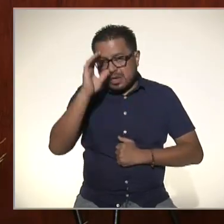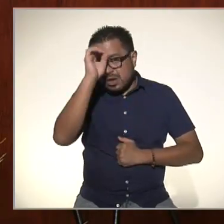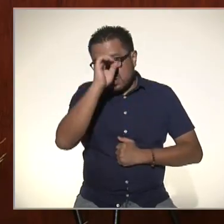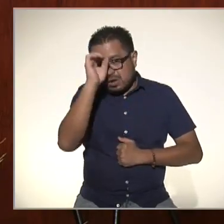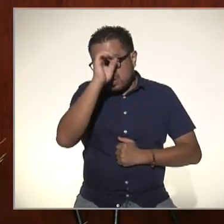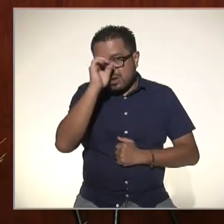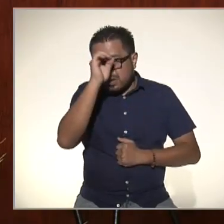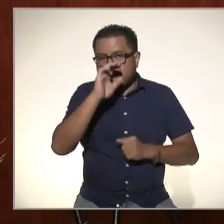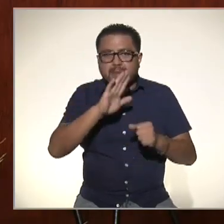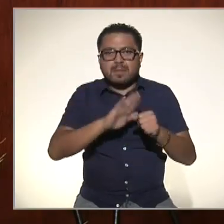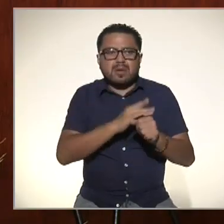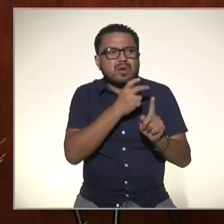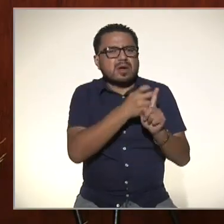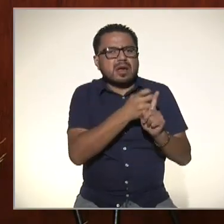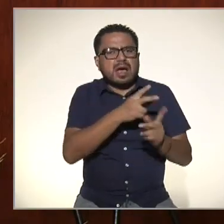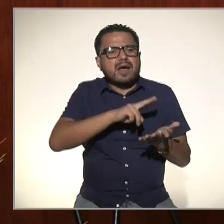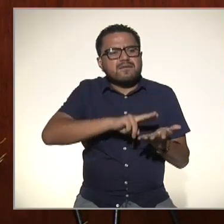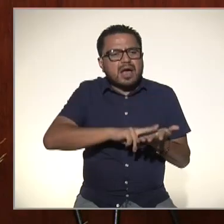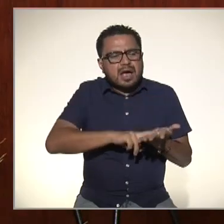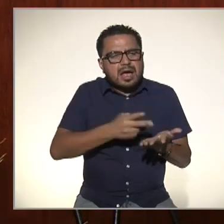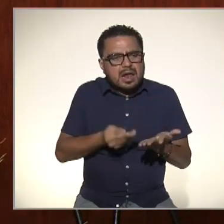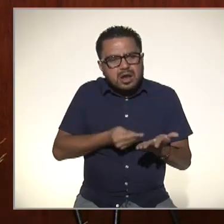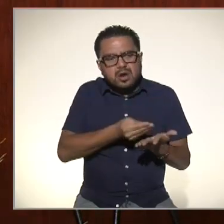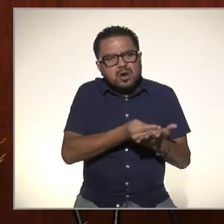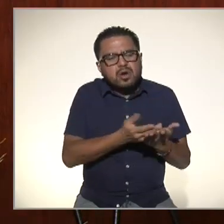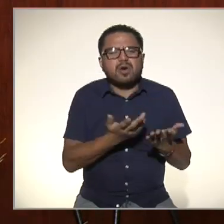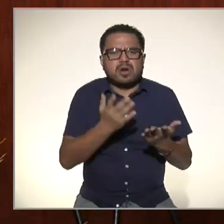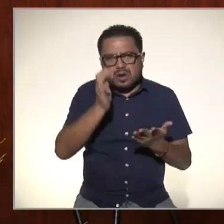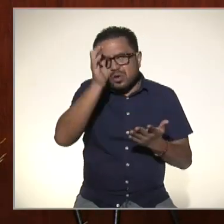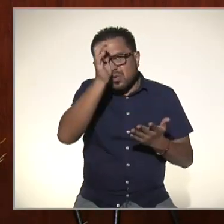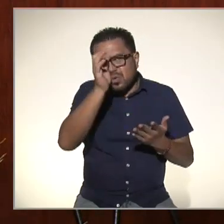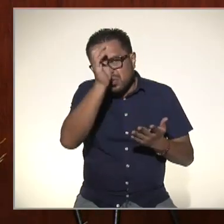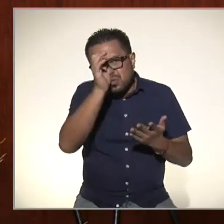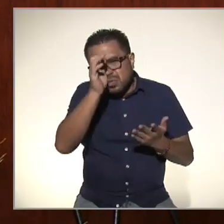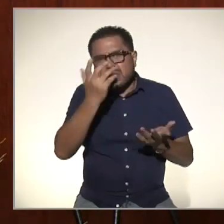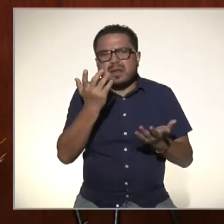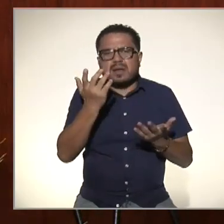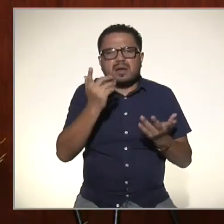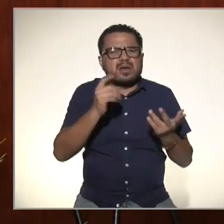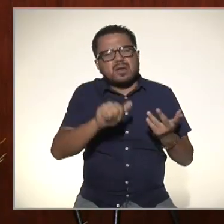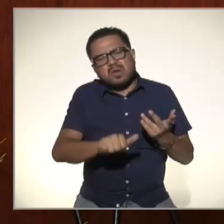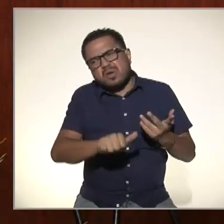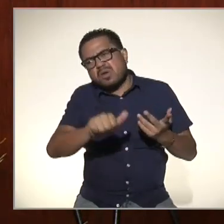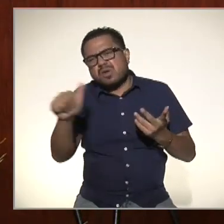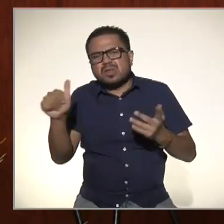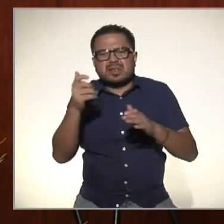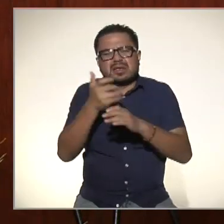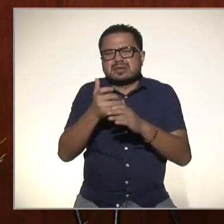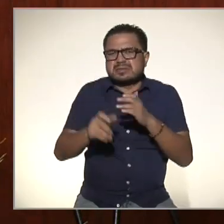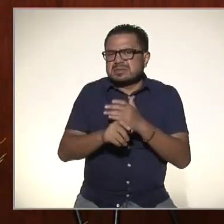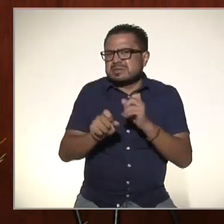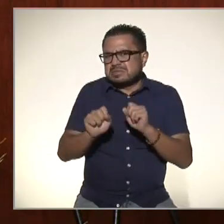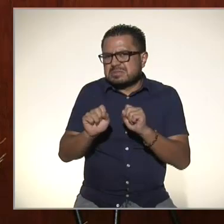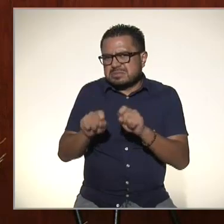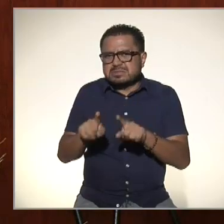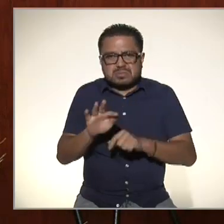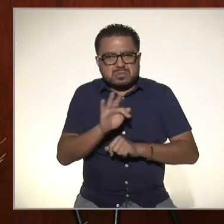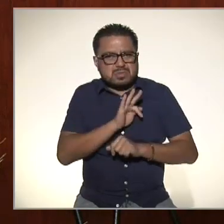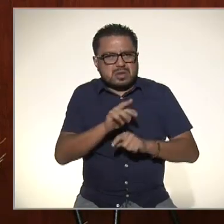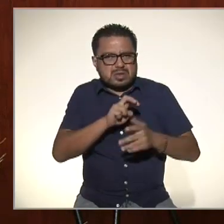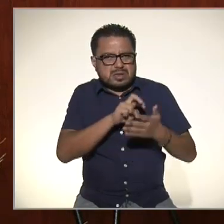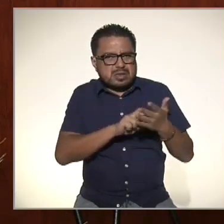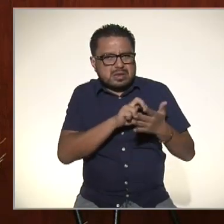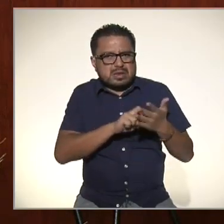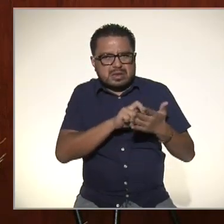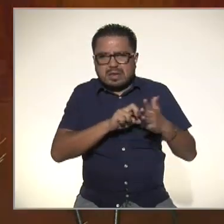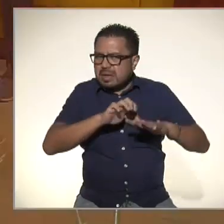vista, porque ahí entran valores, entran cuestiones culturales y de otro tipo de índoles que pueden